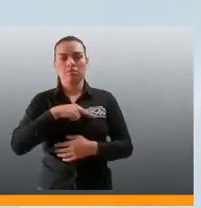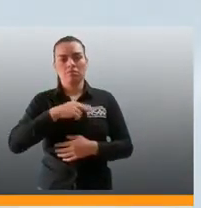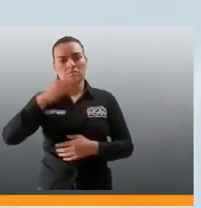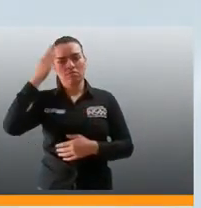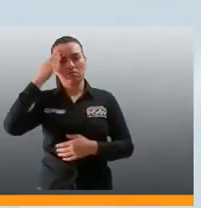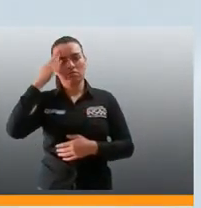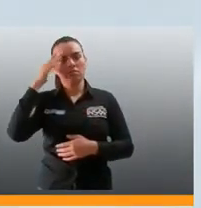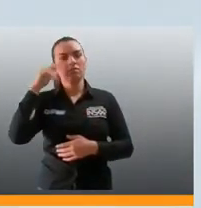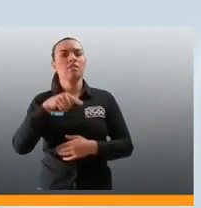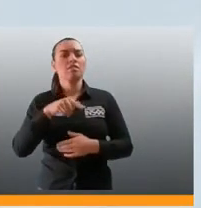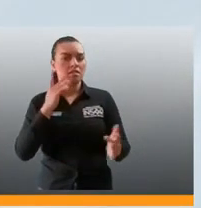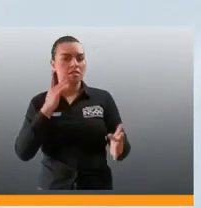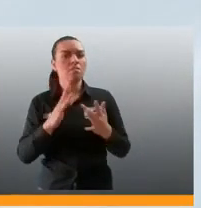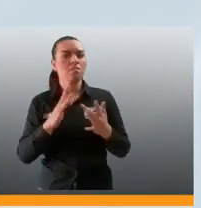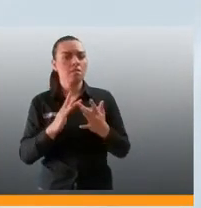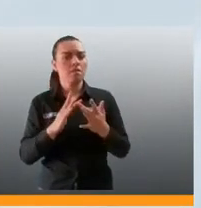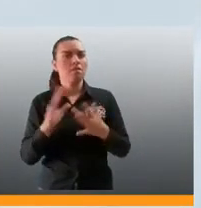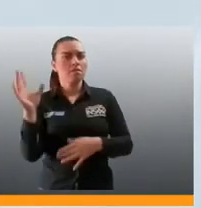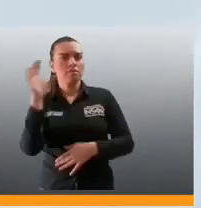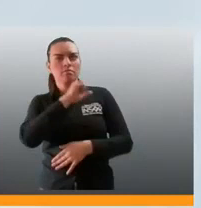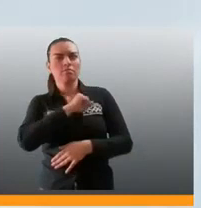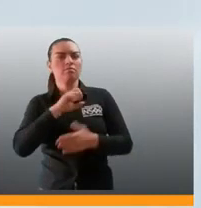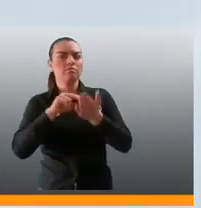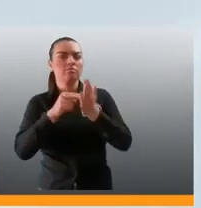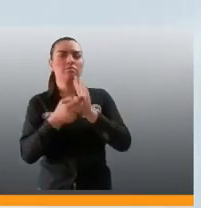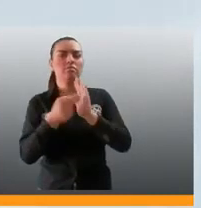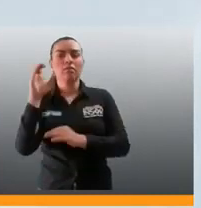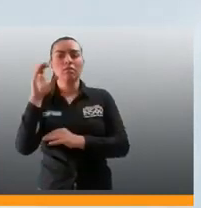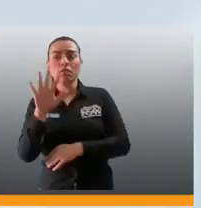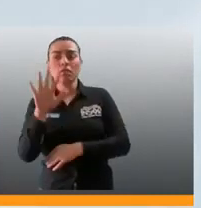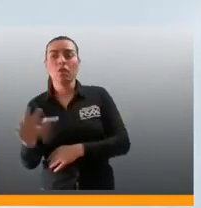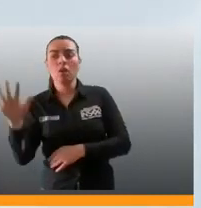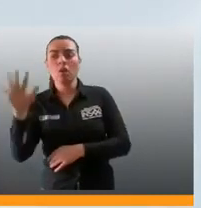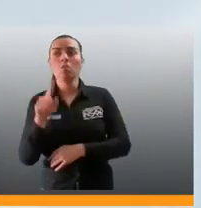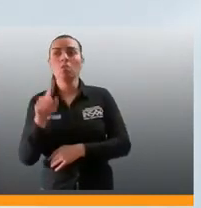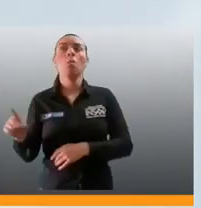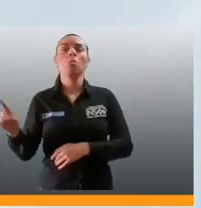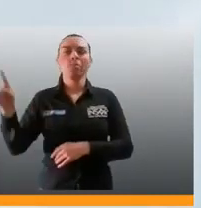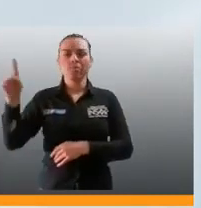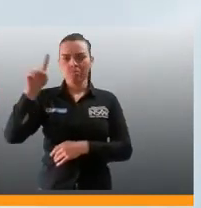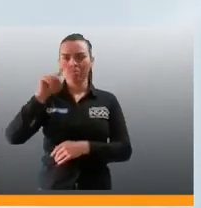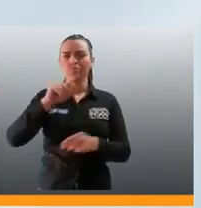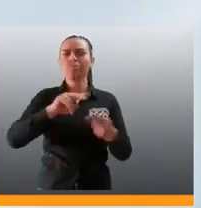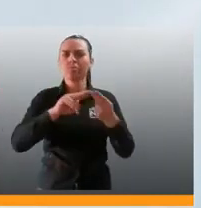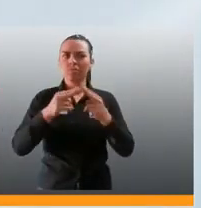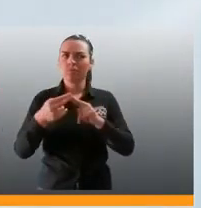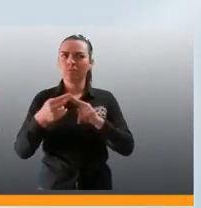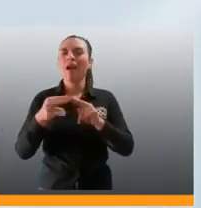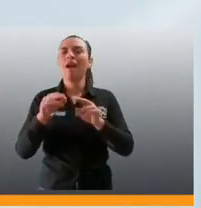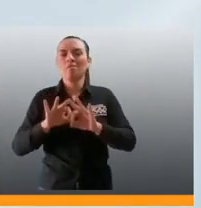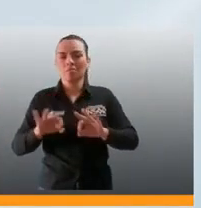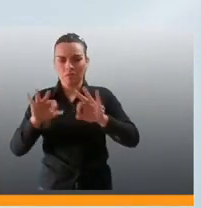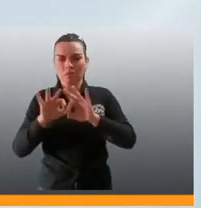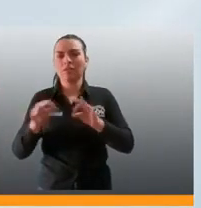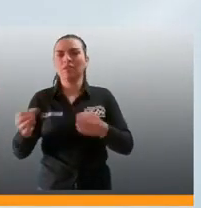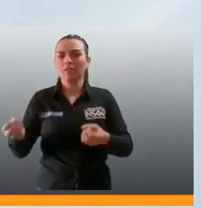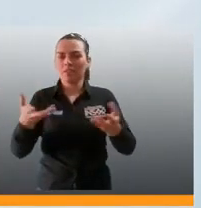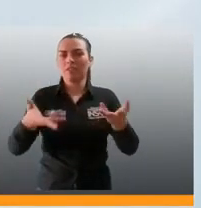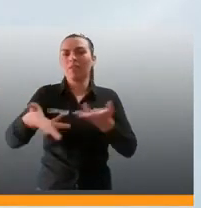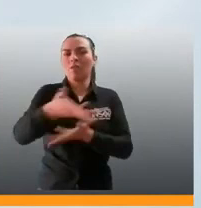panorama de lo que mucha gente en el país está trabajando y que nos interesa muchísimo seguir compartiendo con todos.